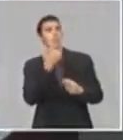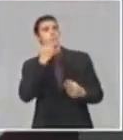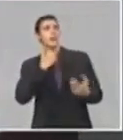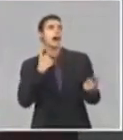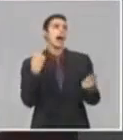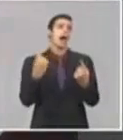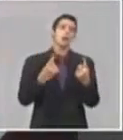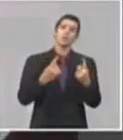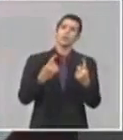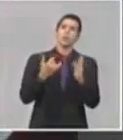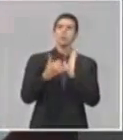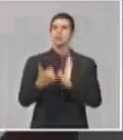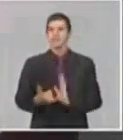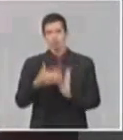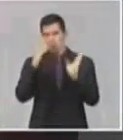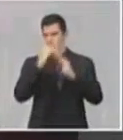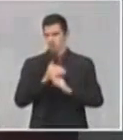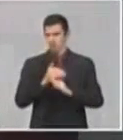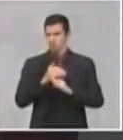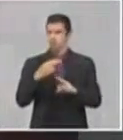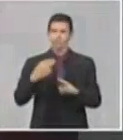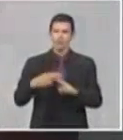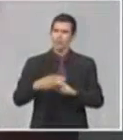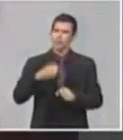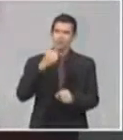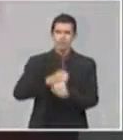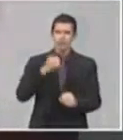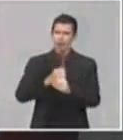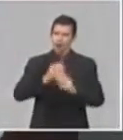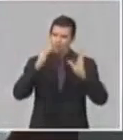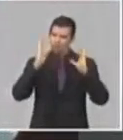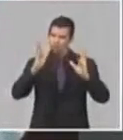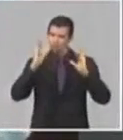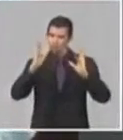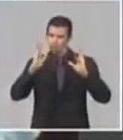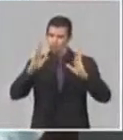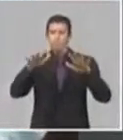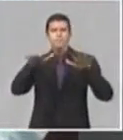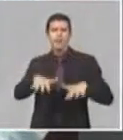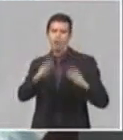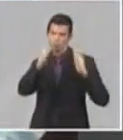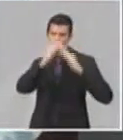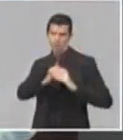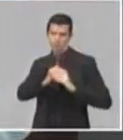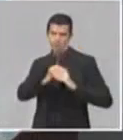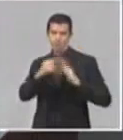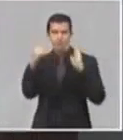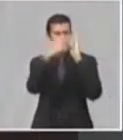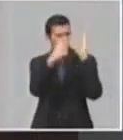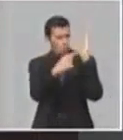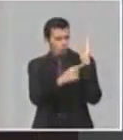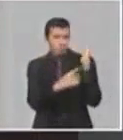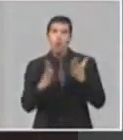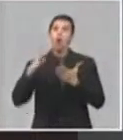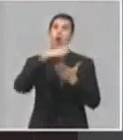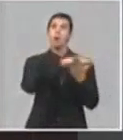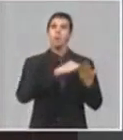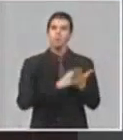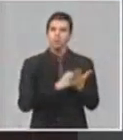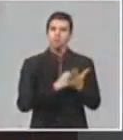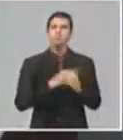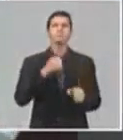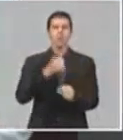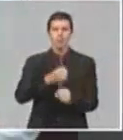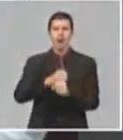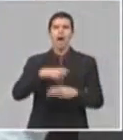terminar de implementarlas pero todo lo que está en esta estrategias le vamos a aplicar esta decisión exigen